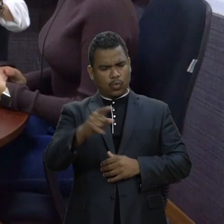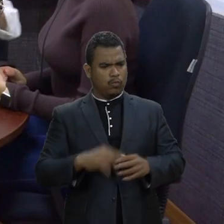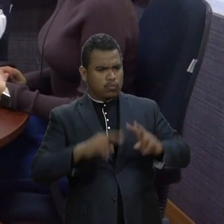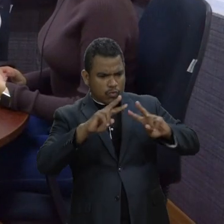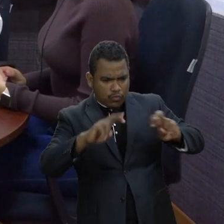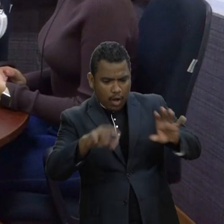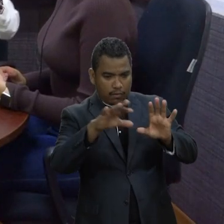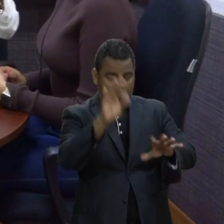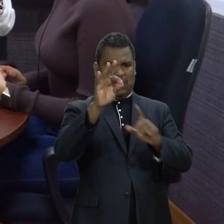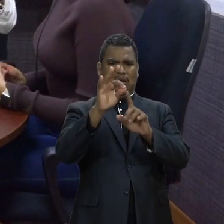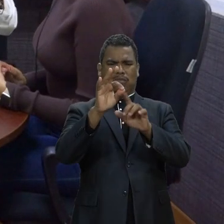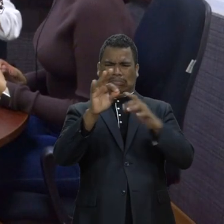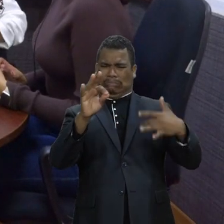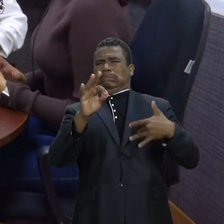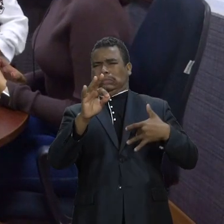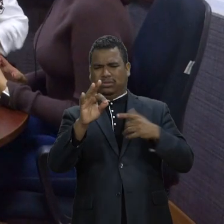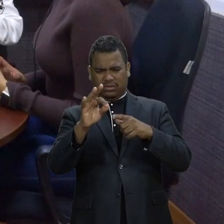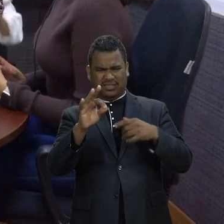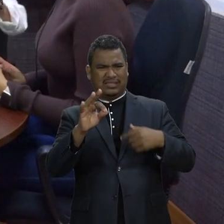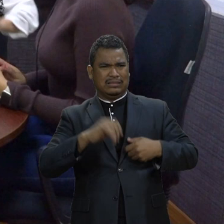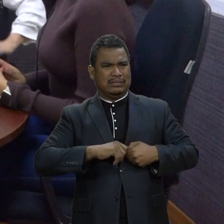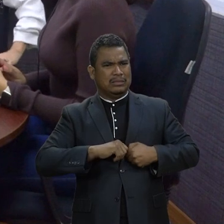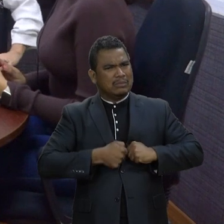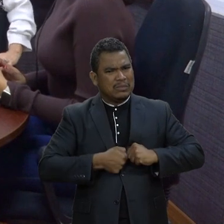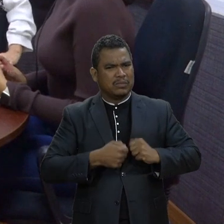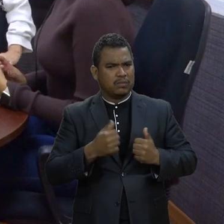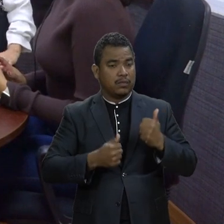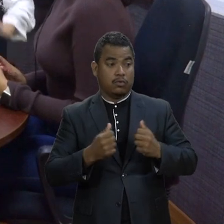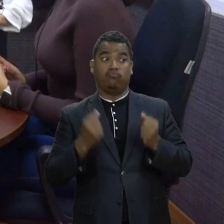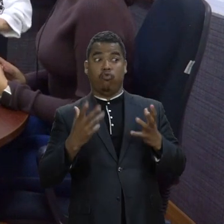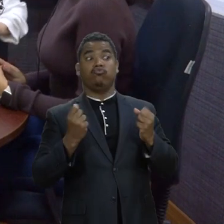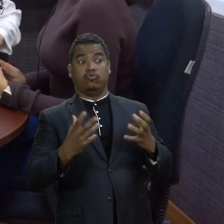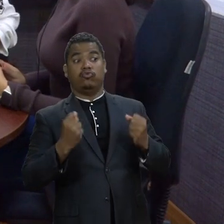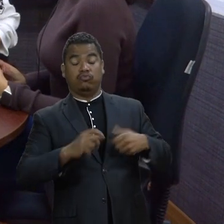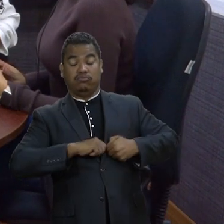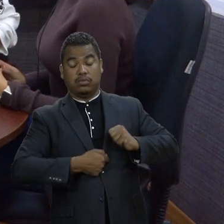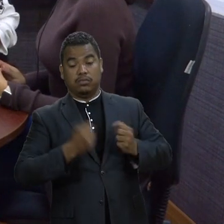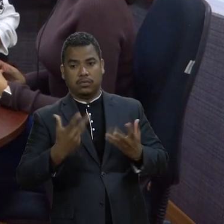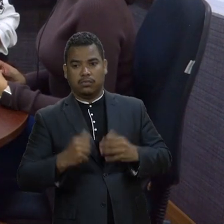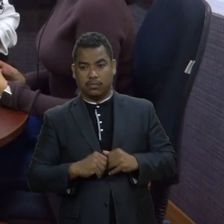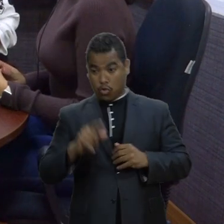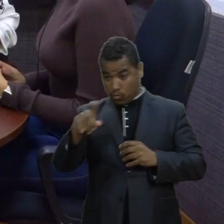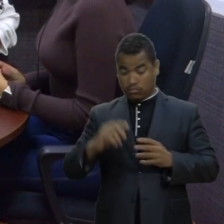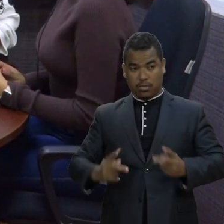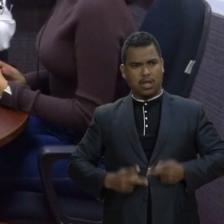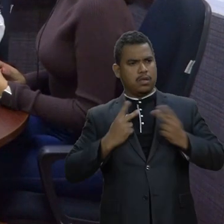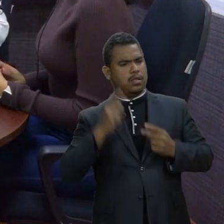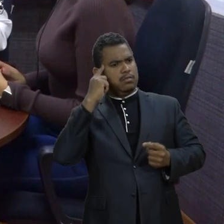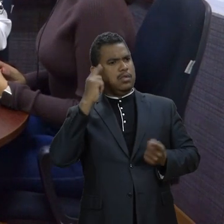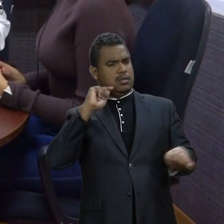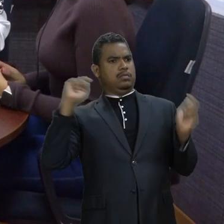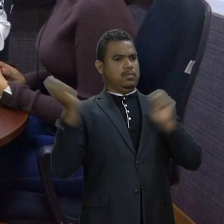presente para eso, para verlo, sentirlo. Yo siento mucho, sí. A veces yo siento a veces que uno